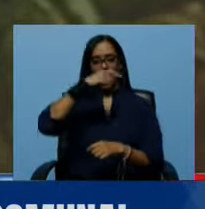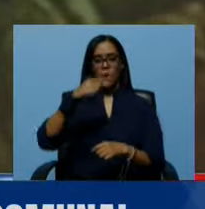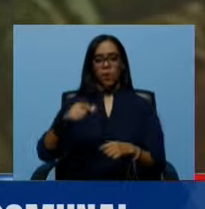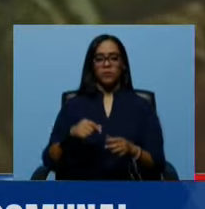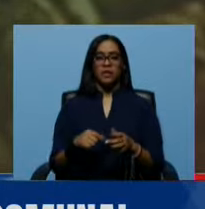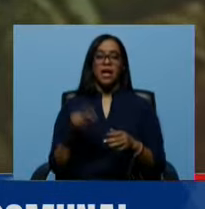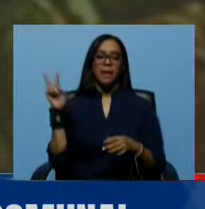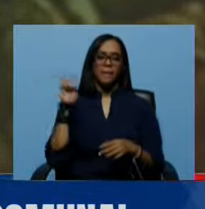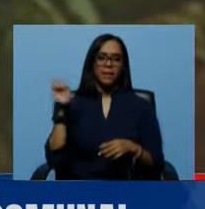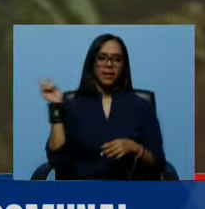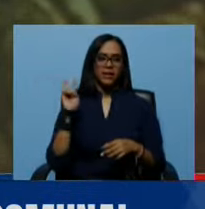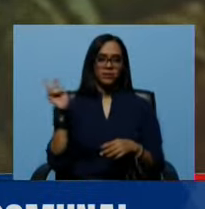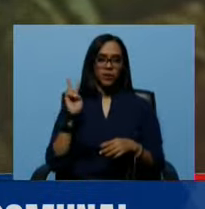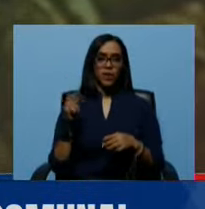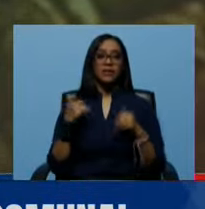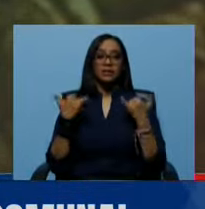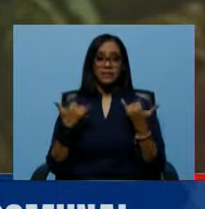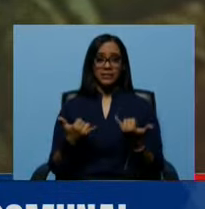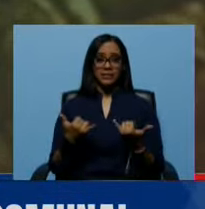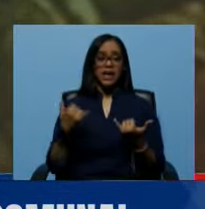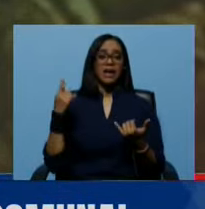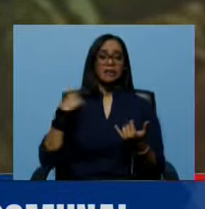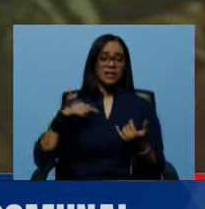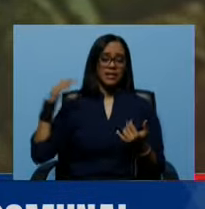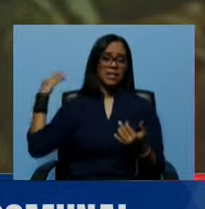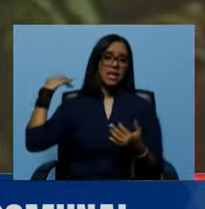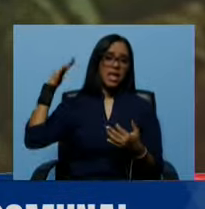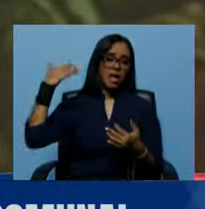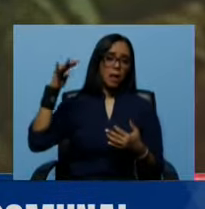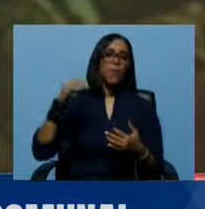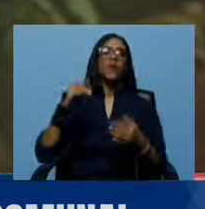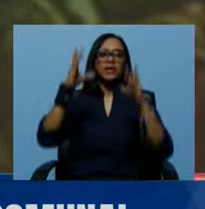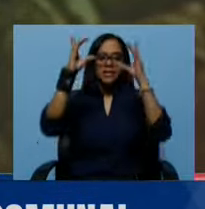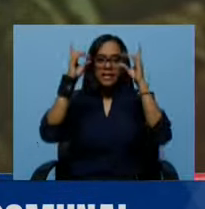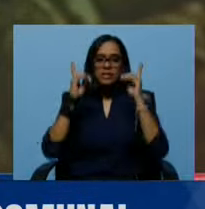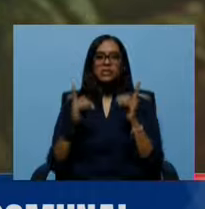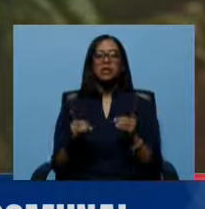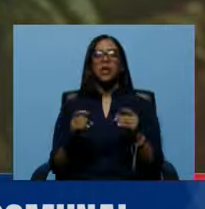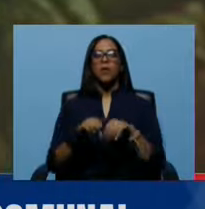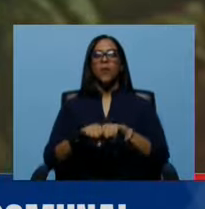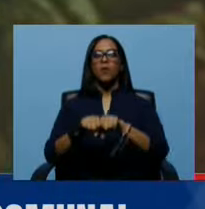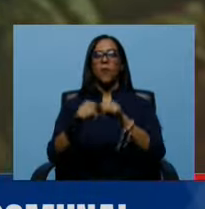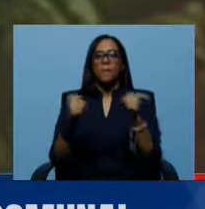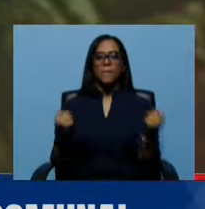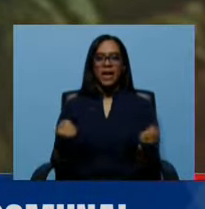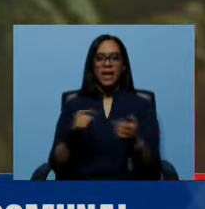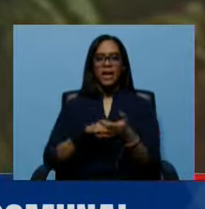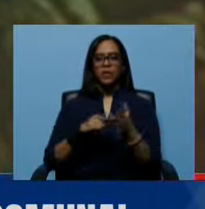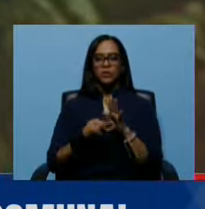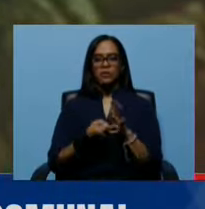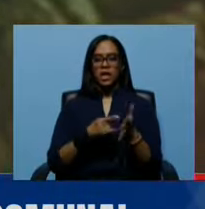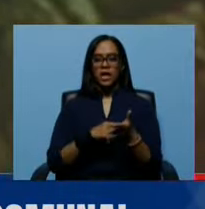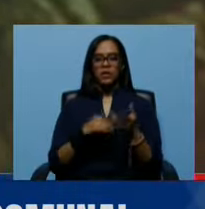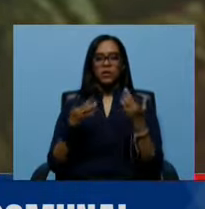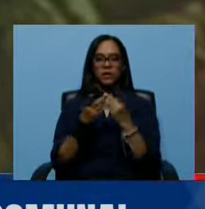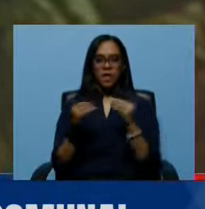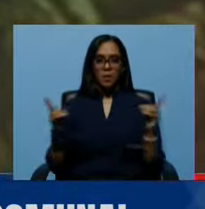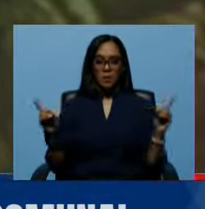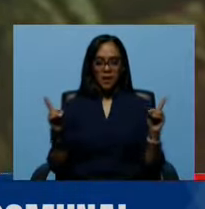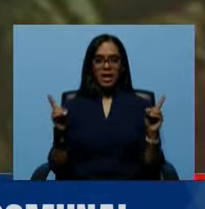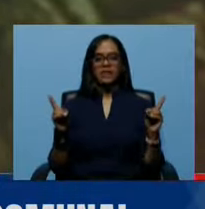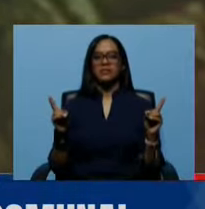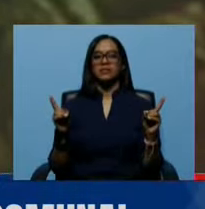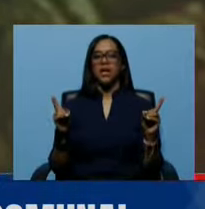En Venezuela ya hace tiempo decidimos romper el concepto de la democracia burguesa